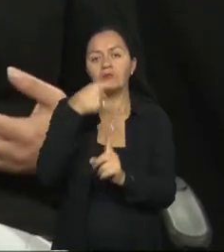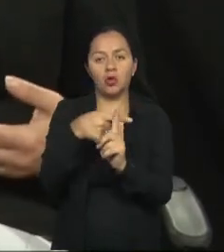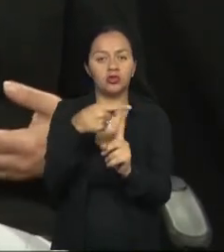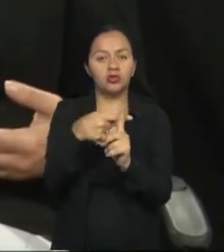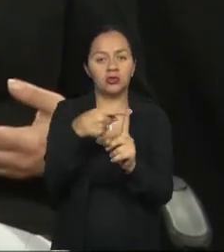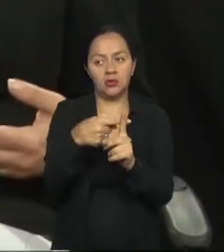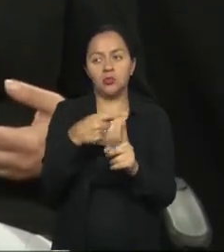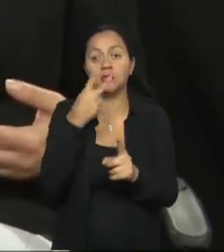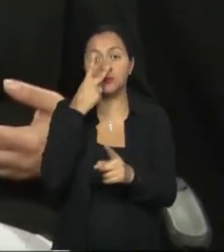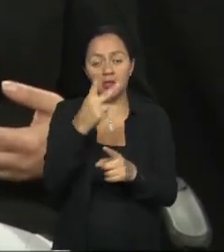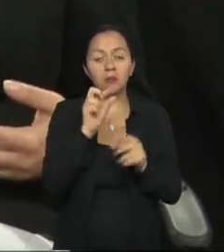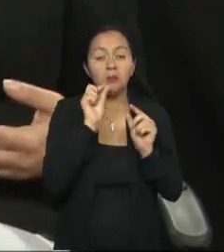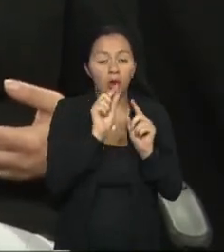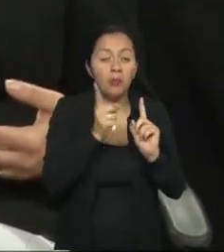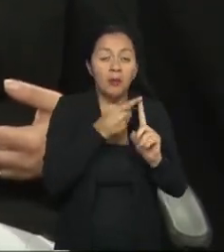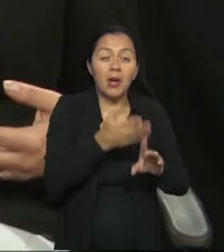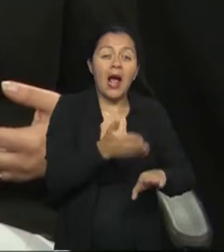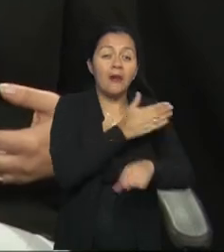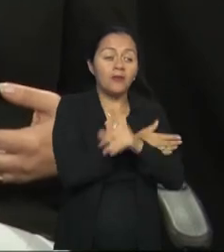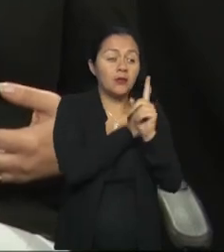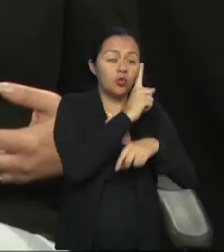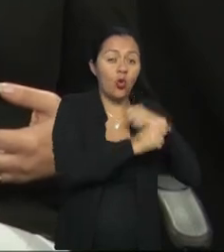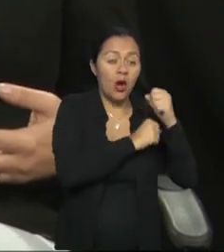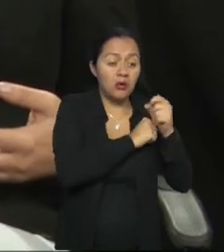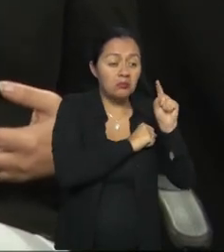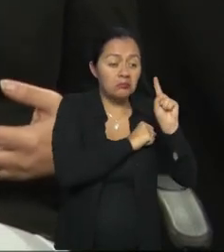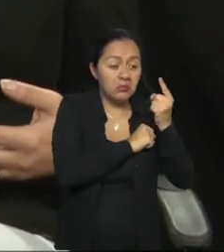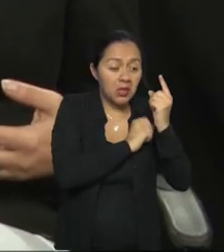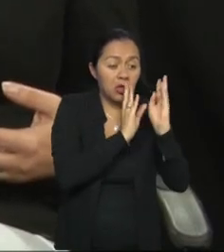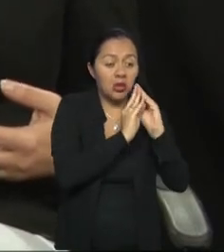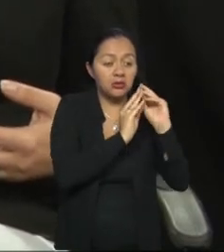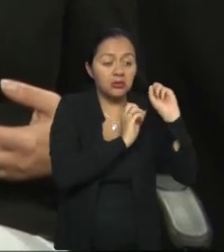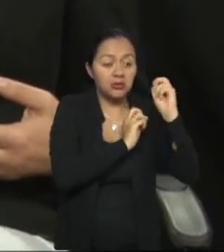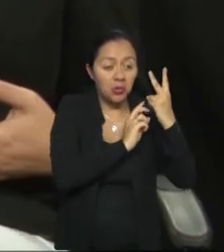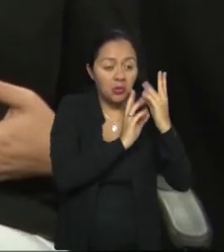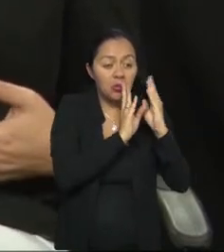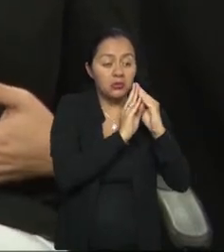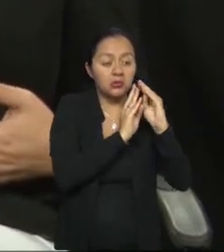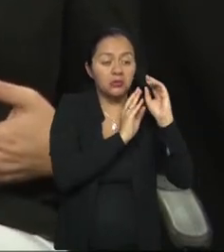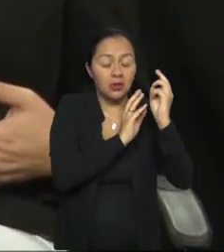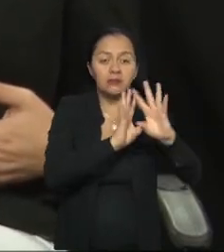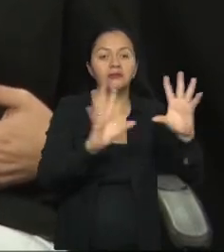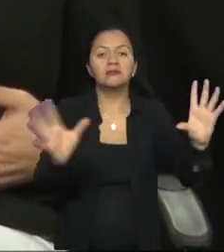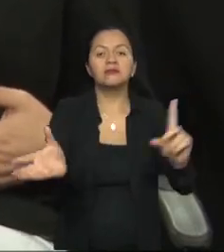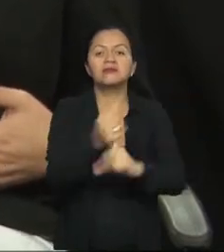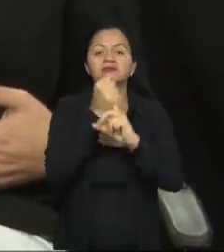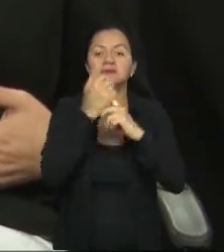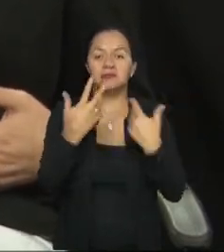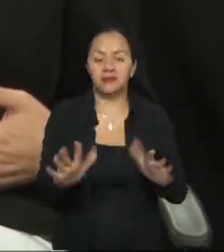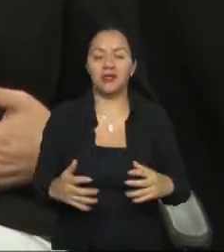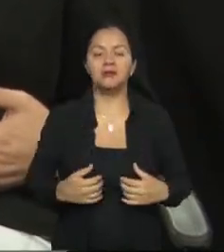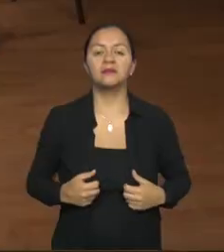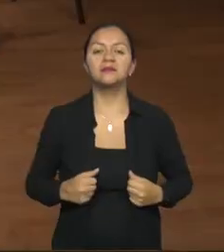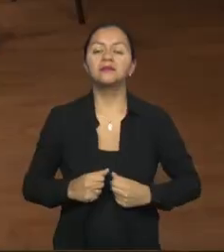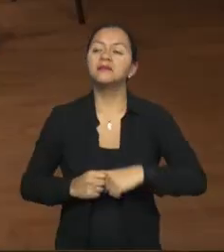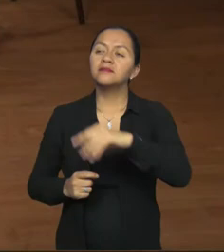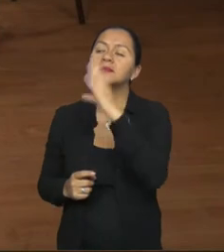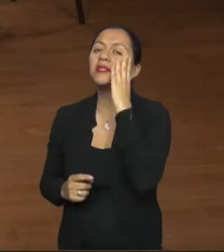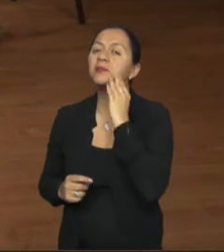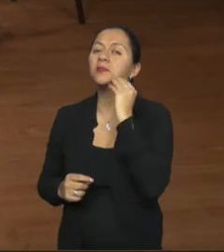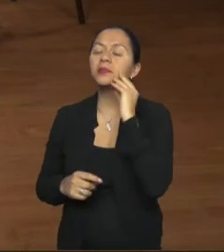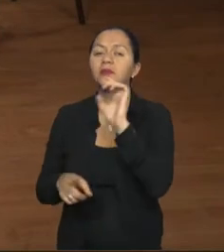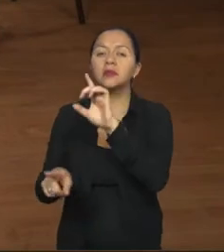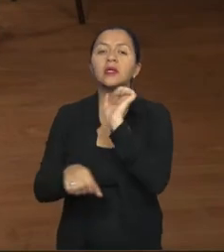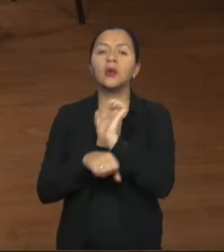que la semillita que tú vas sembrando a través del RBC va recogiendo sus frutos. Ahora, en tu experiencia en Ecuador es